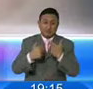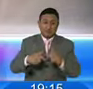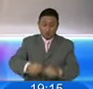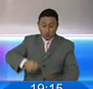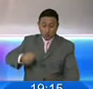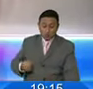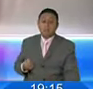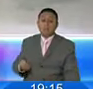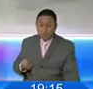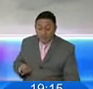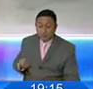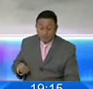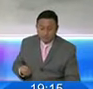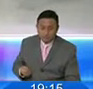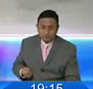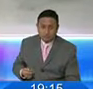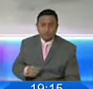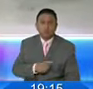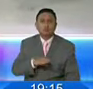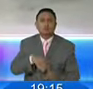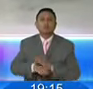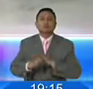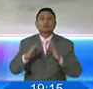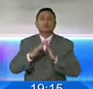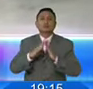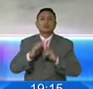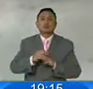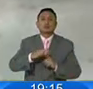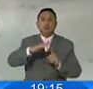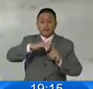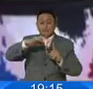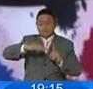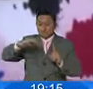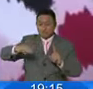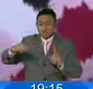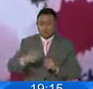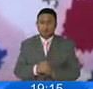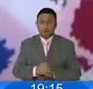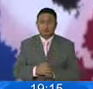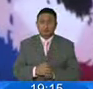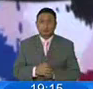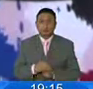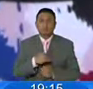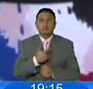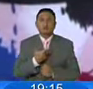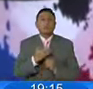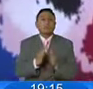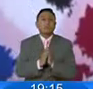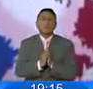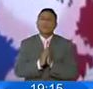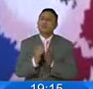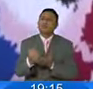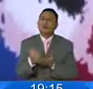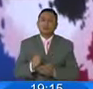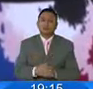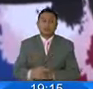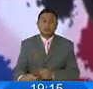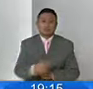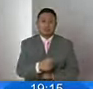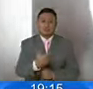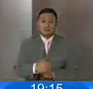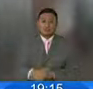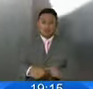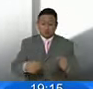la vida. Todo ocurrió en su vivienda ubicada en Montecristi, en la provincia de Manabí. Pedí auxilio, que me auxiliaran porque él me iba a dar con